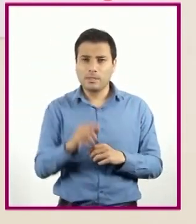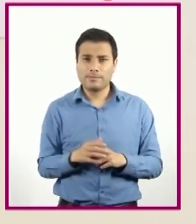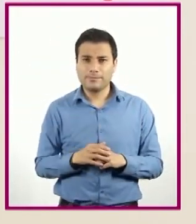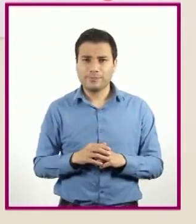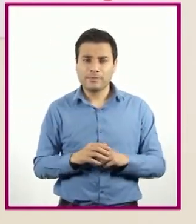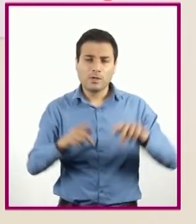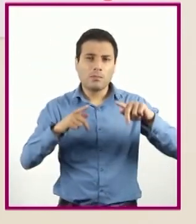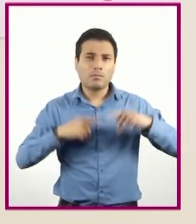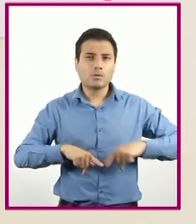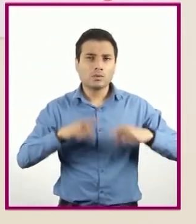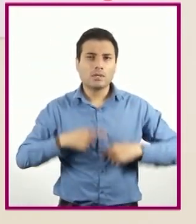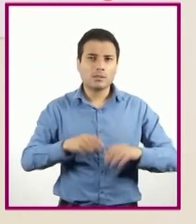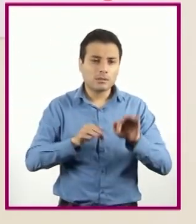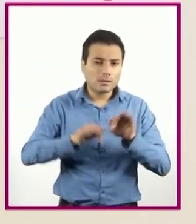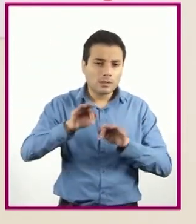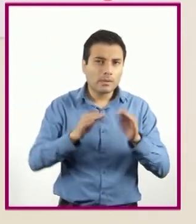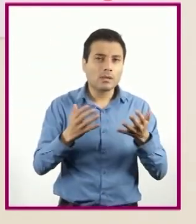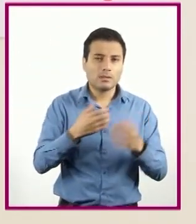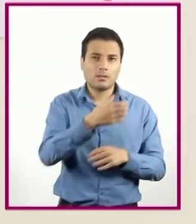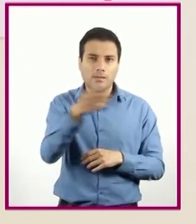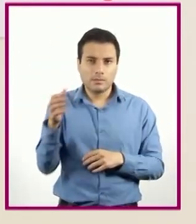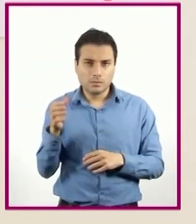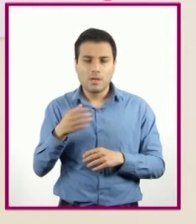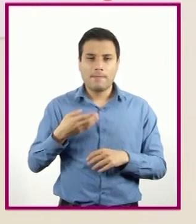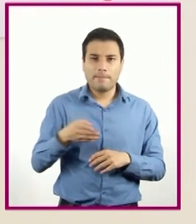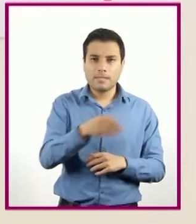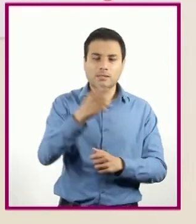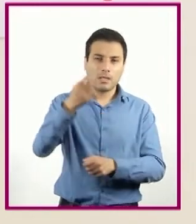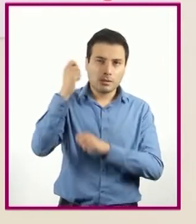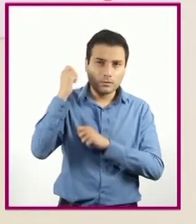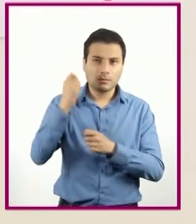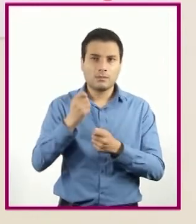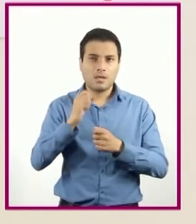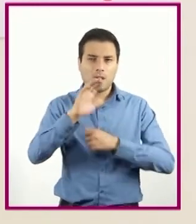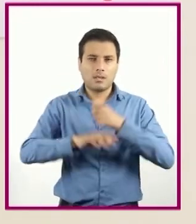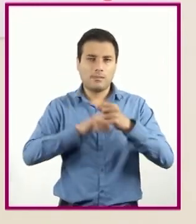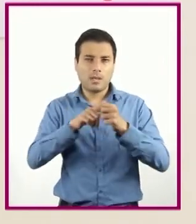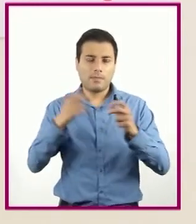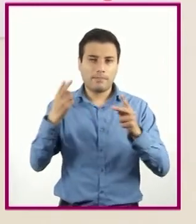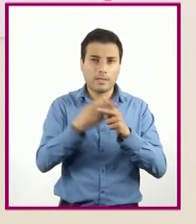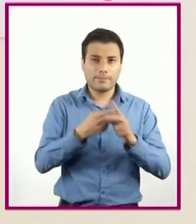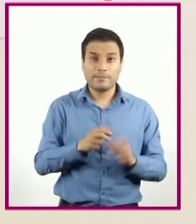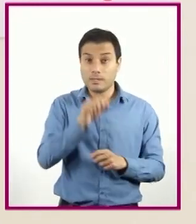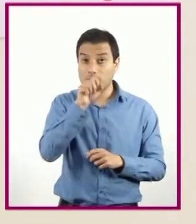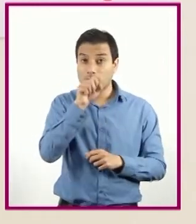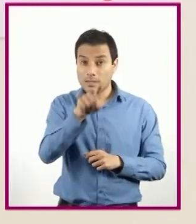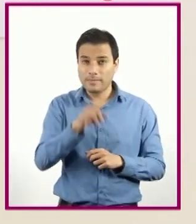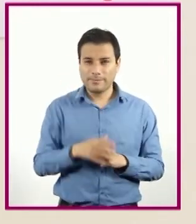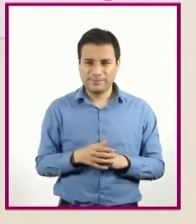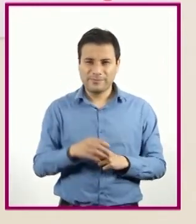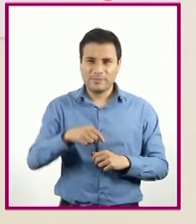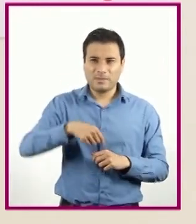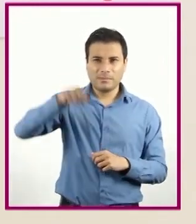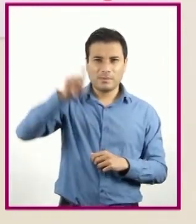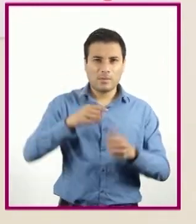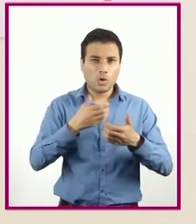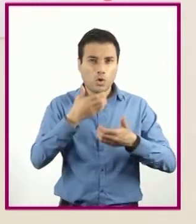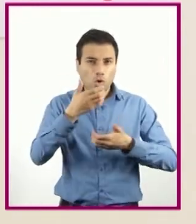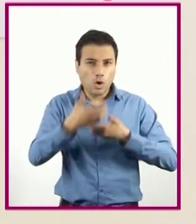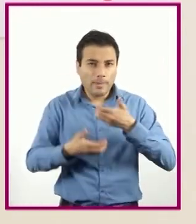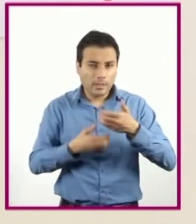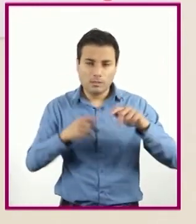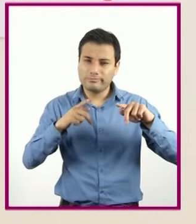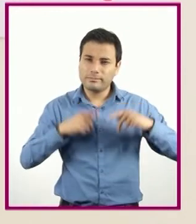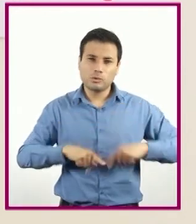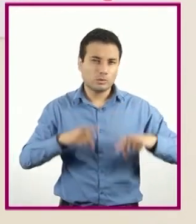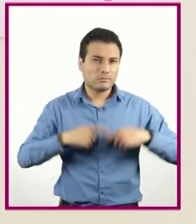actividad económica era la agricultura, la pesca, caza, y que debido a la disputa de las rutas comerciales, fue un pueblo que peleó con